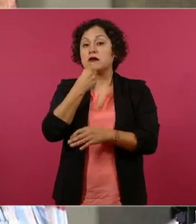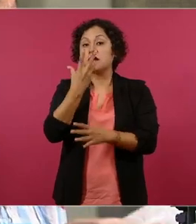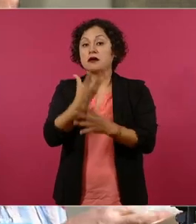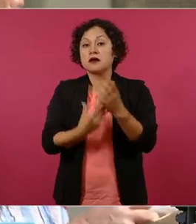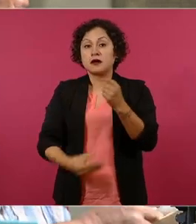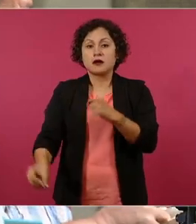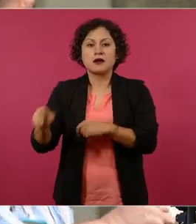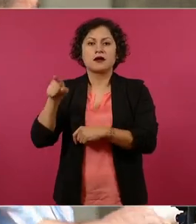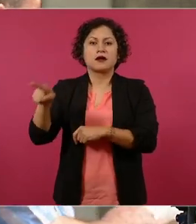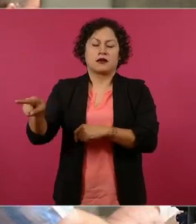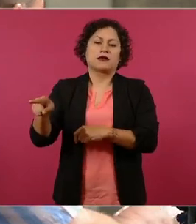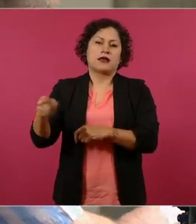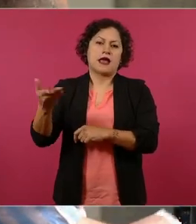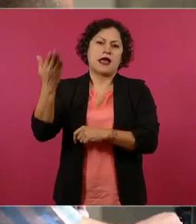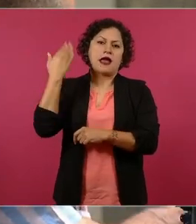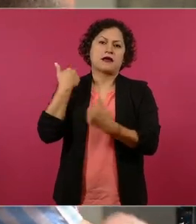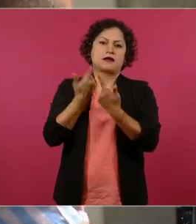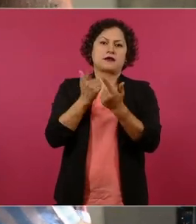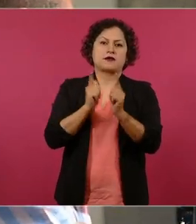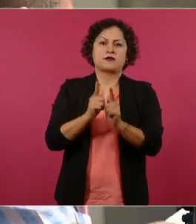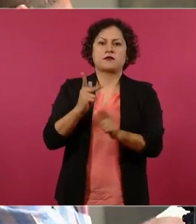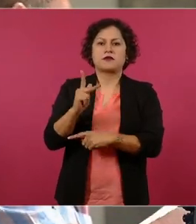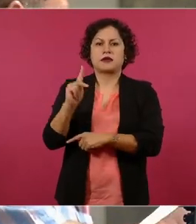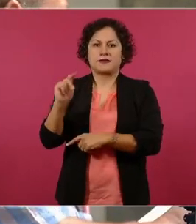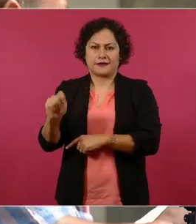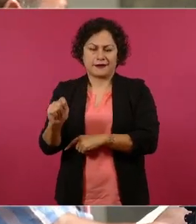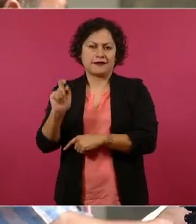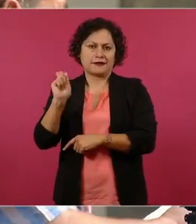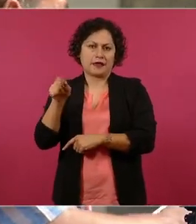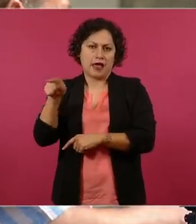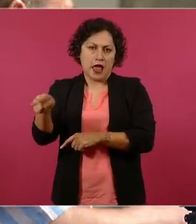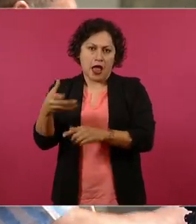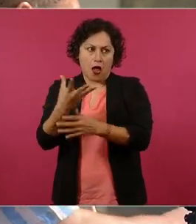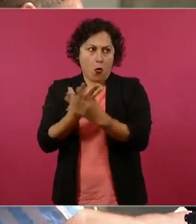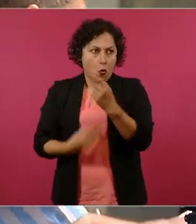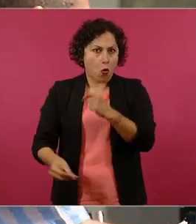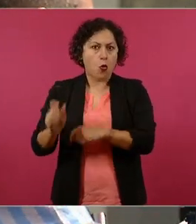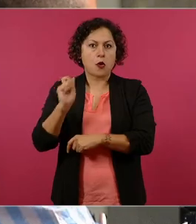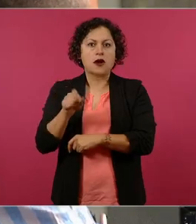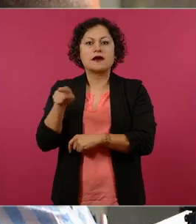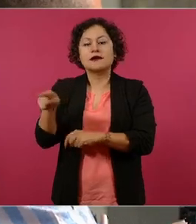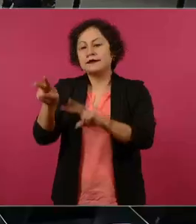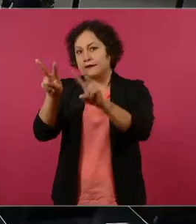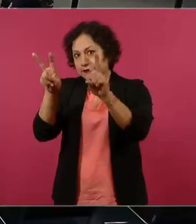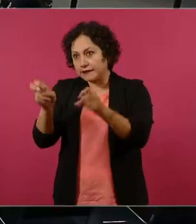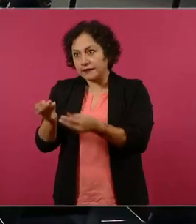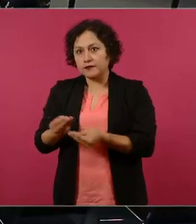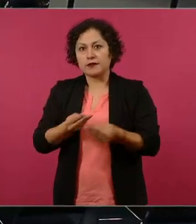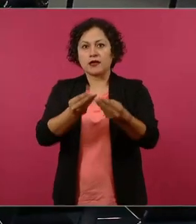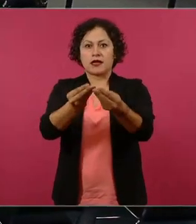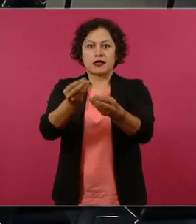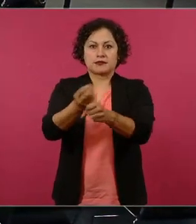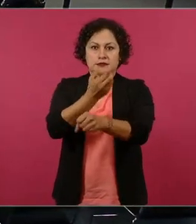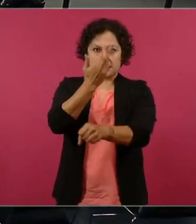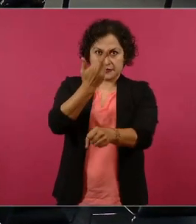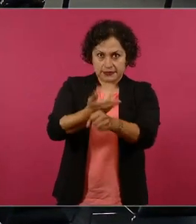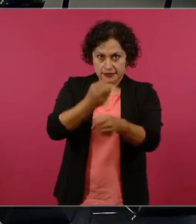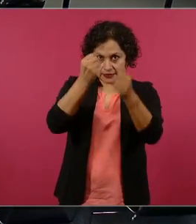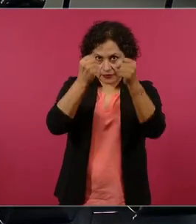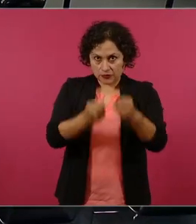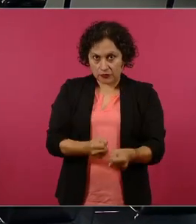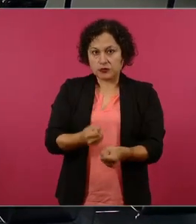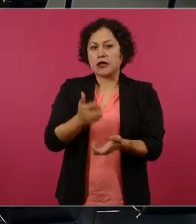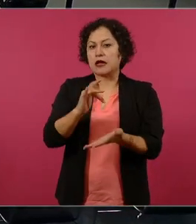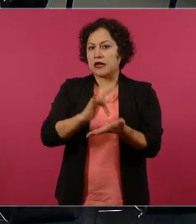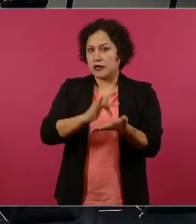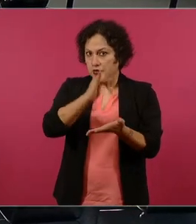militante del PT un día antes de las elecciones este caso canalizó con Rosa y cela gracias a eso hubo un poco de